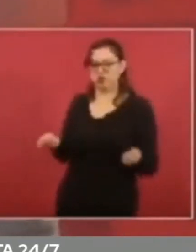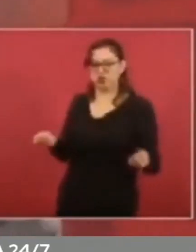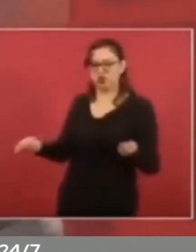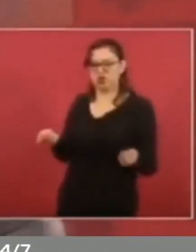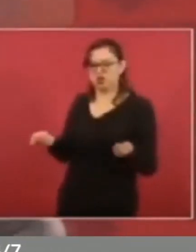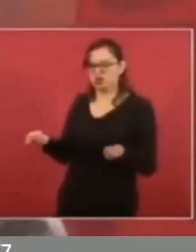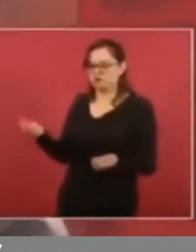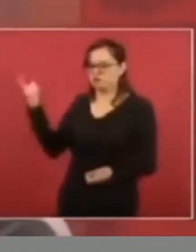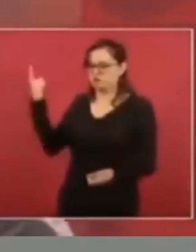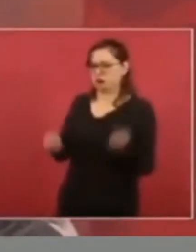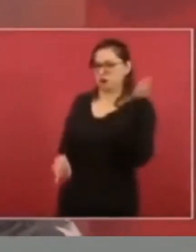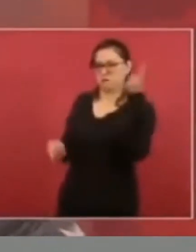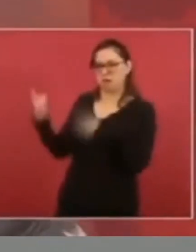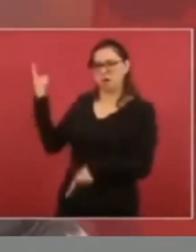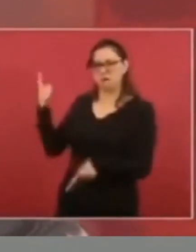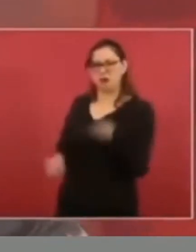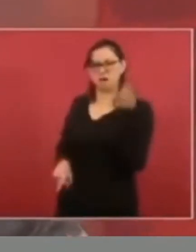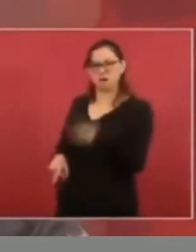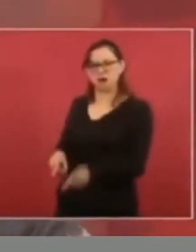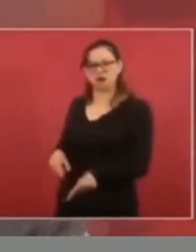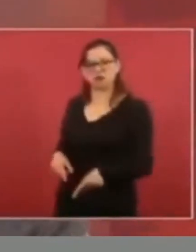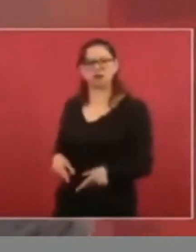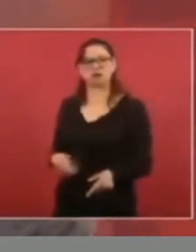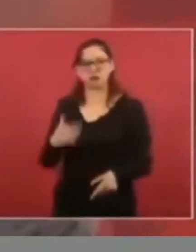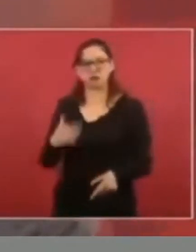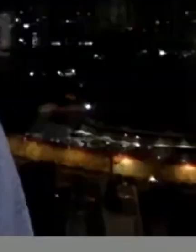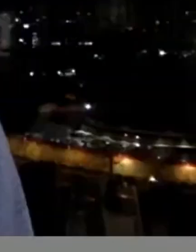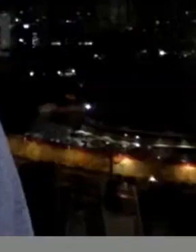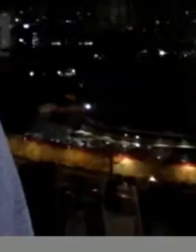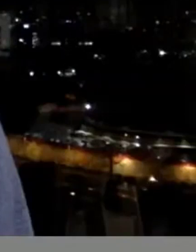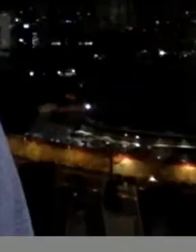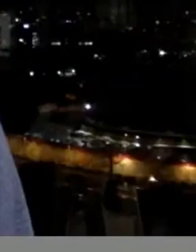como es el caso del bloqueo a Cuba.